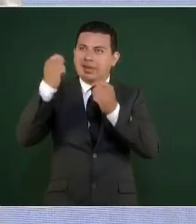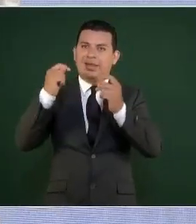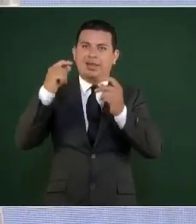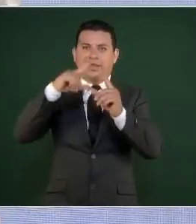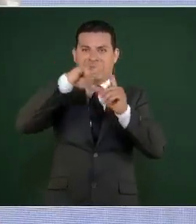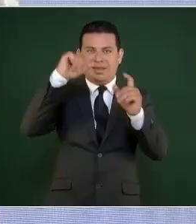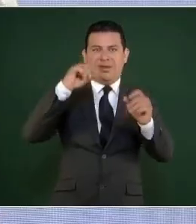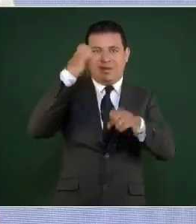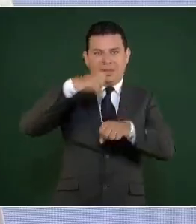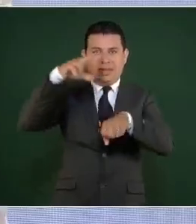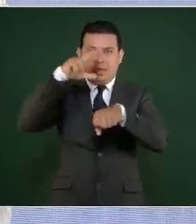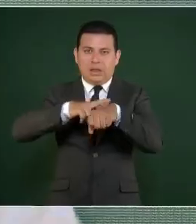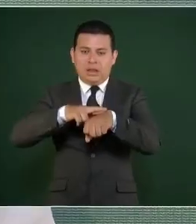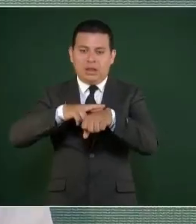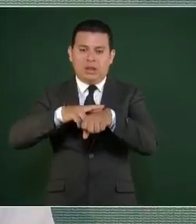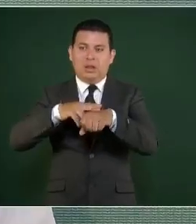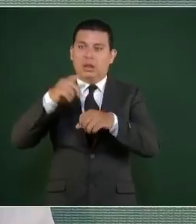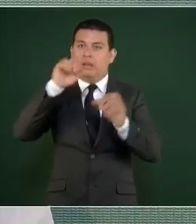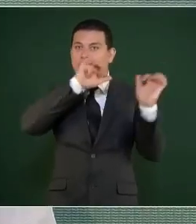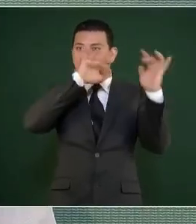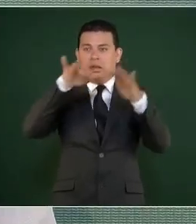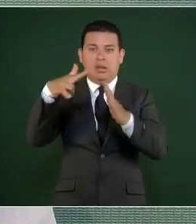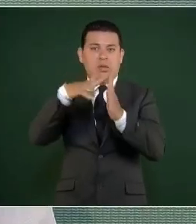nacionales extranjeros a Huatulco?